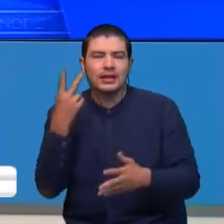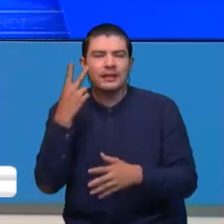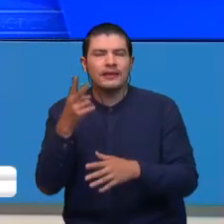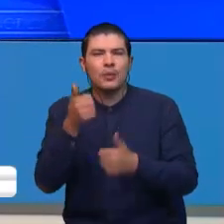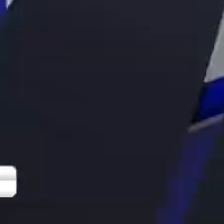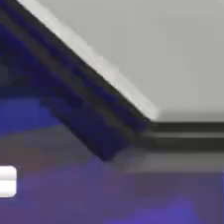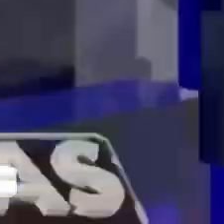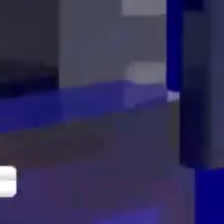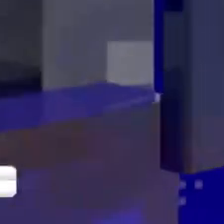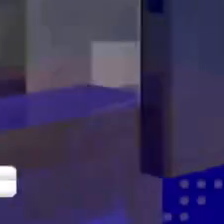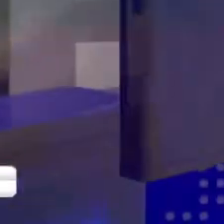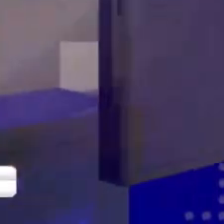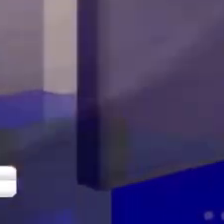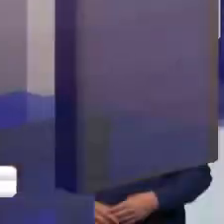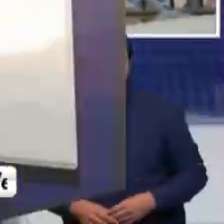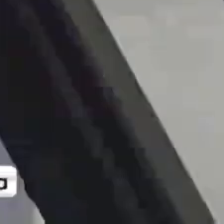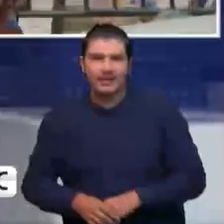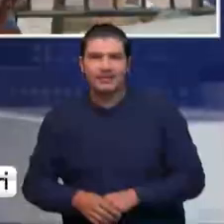buenas tardes